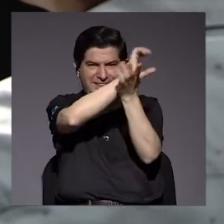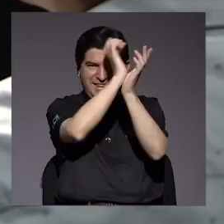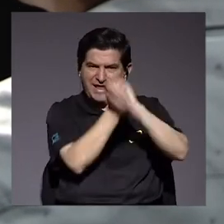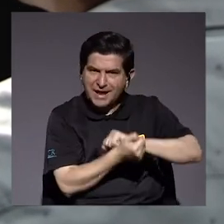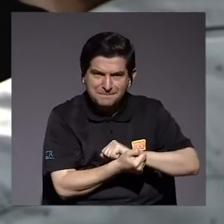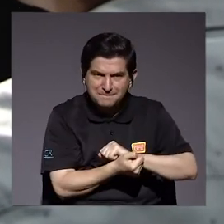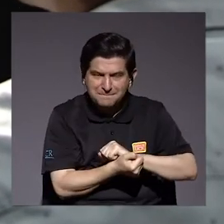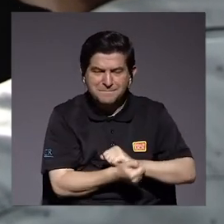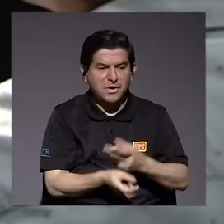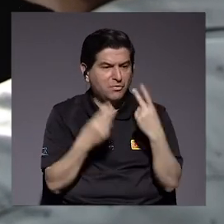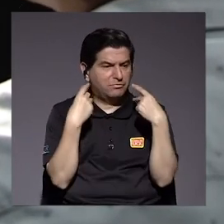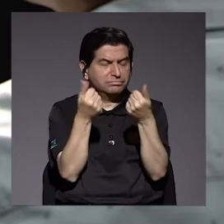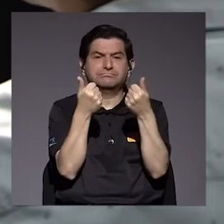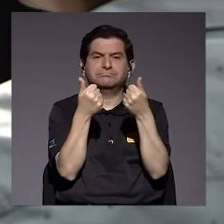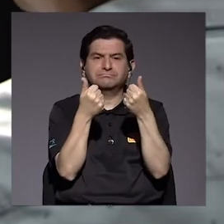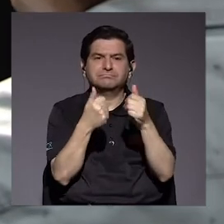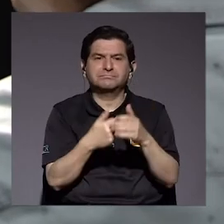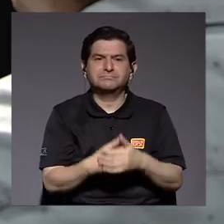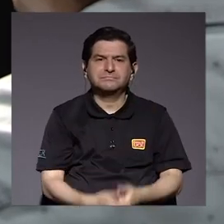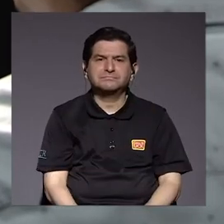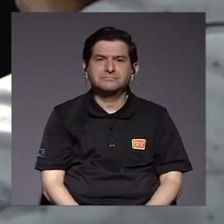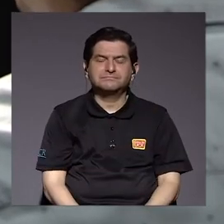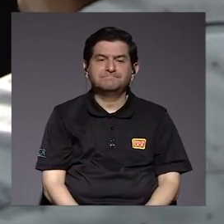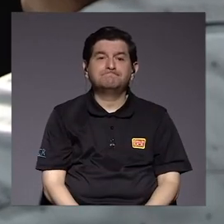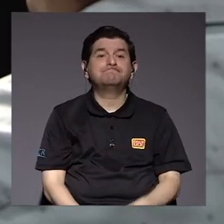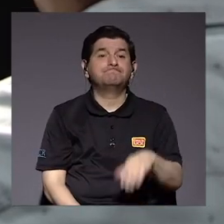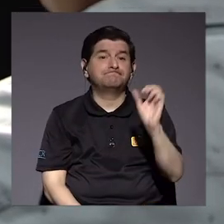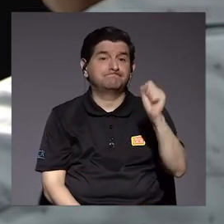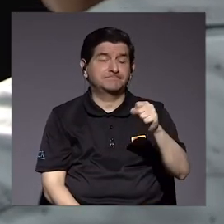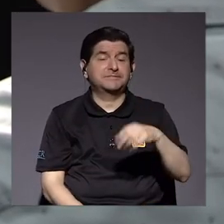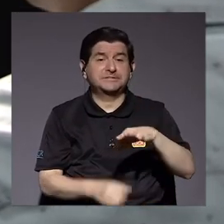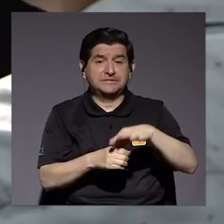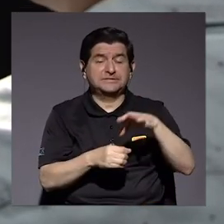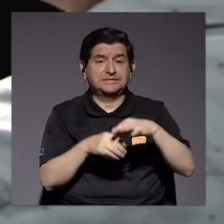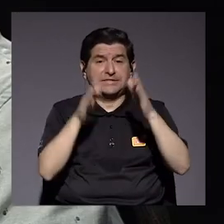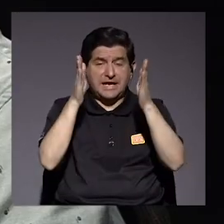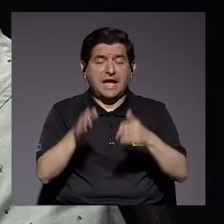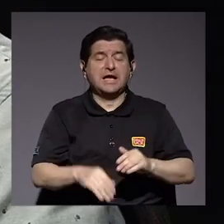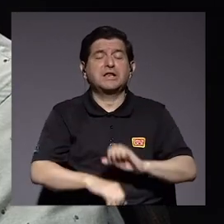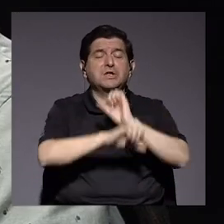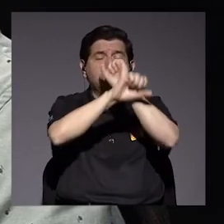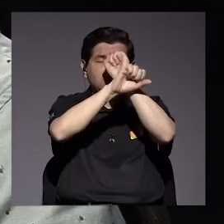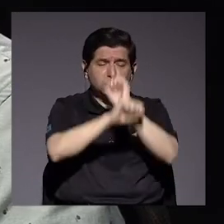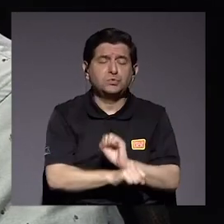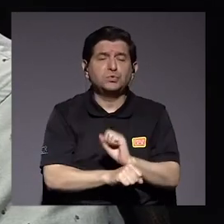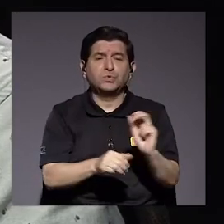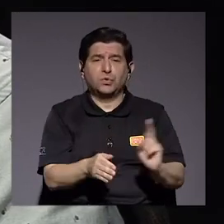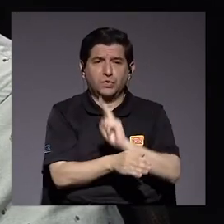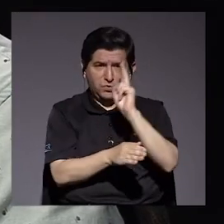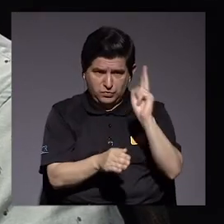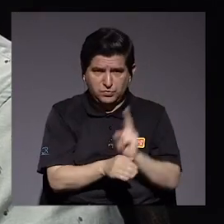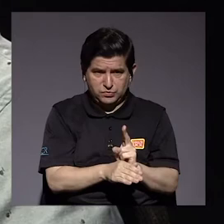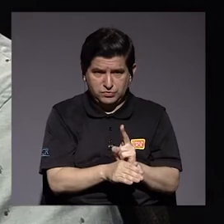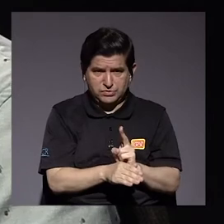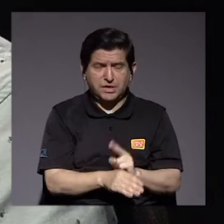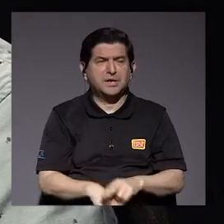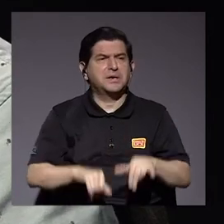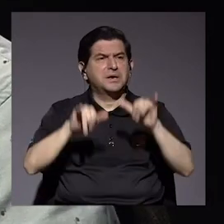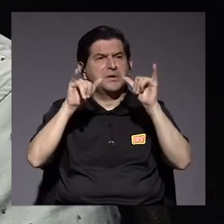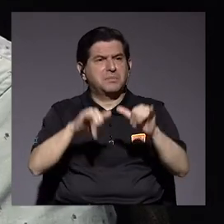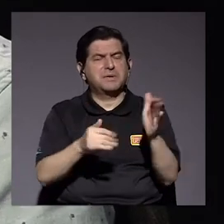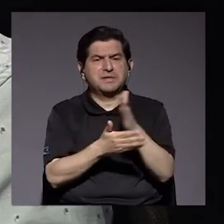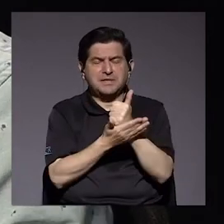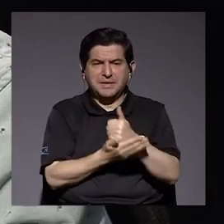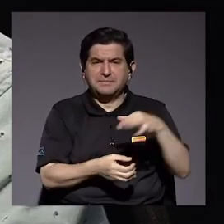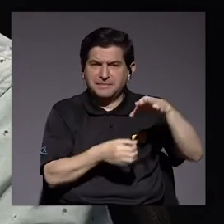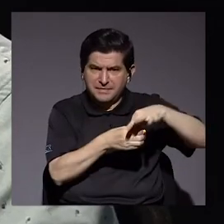cambio de la noche a la mañana? Sí, el agricultor tradicionalmente ha empleado o conserva